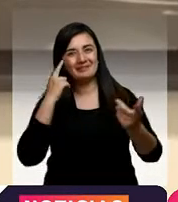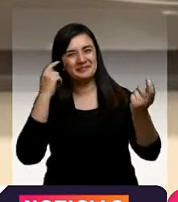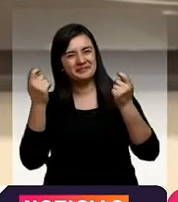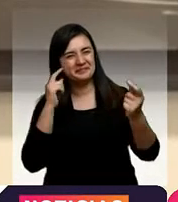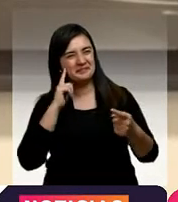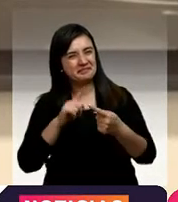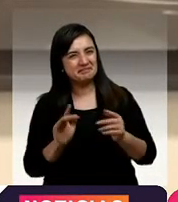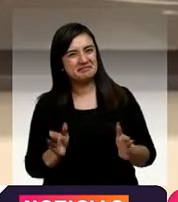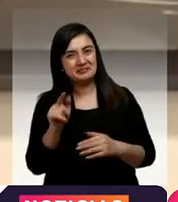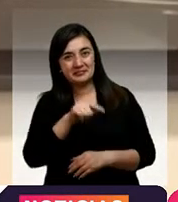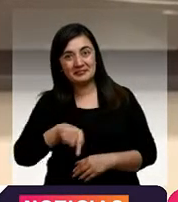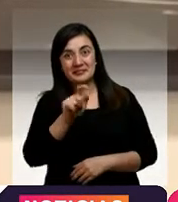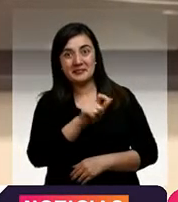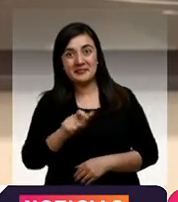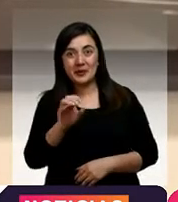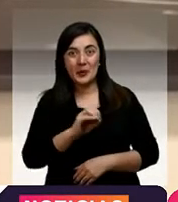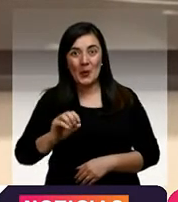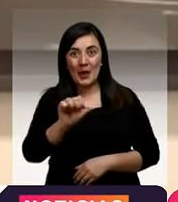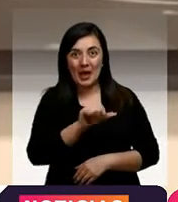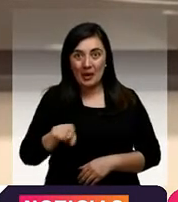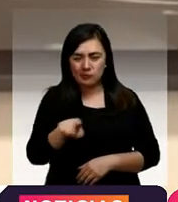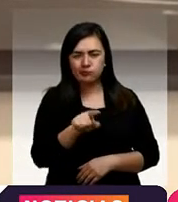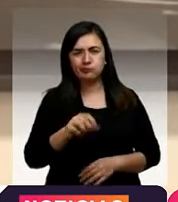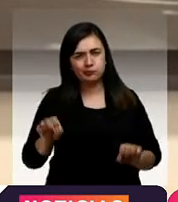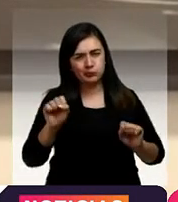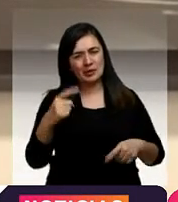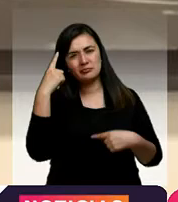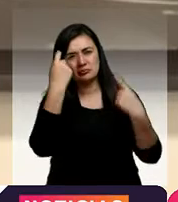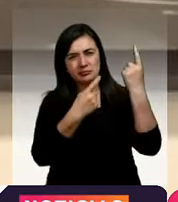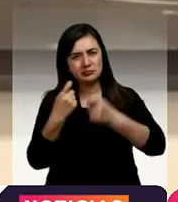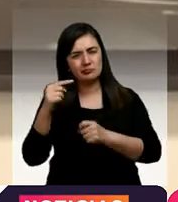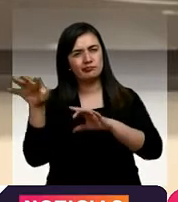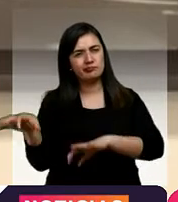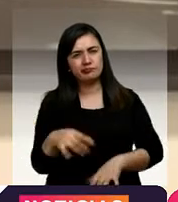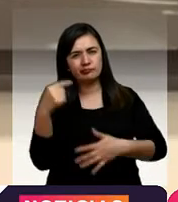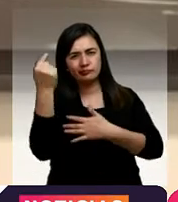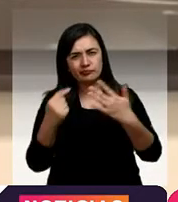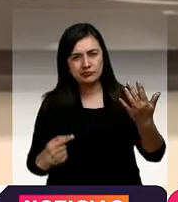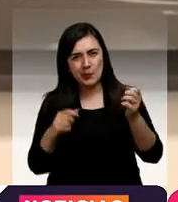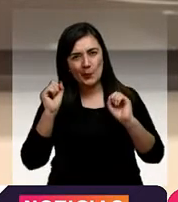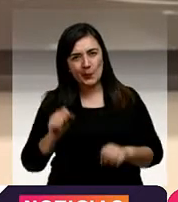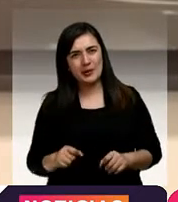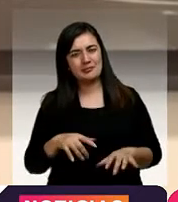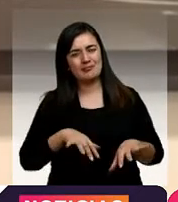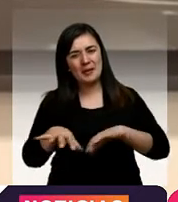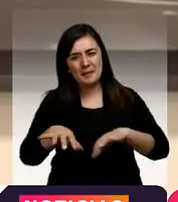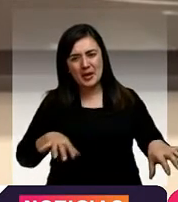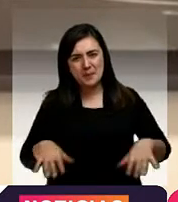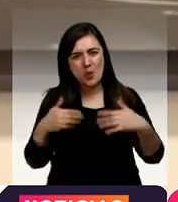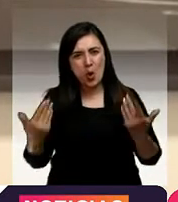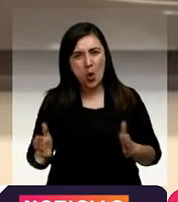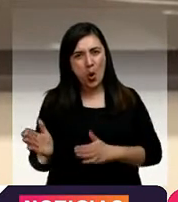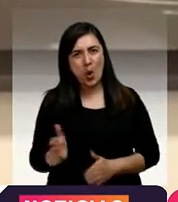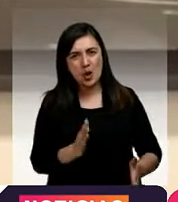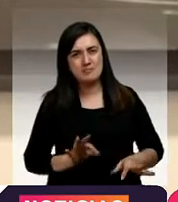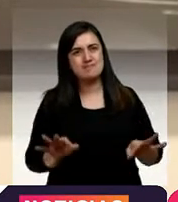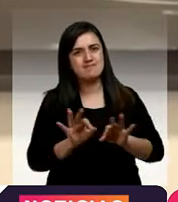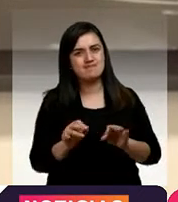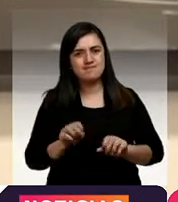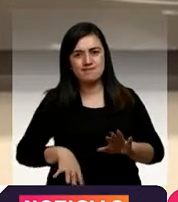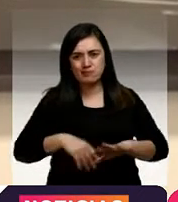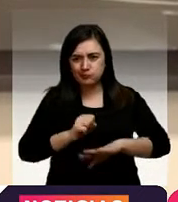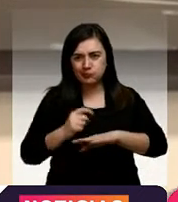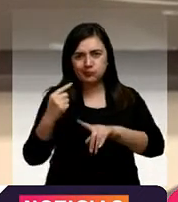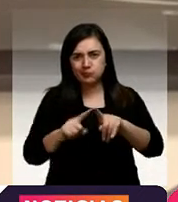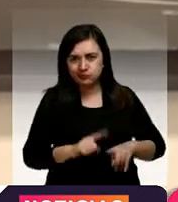los bogotanos y a las bogotanas a reflexionar sobre nuestros comportamientos en la separación y disposición de residuos